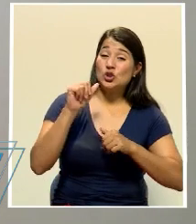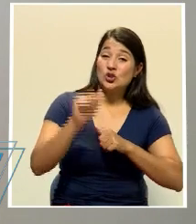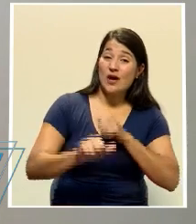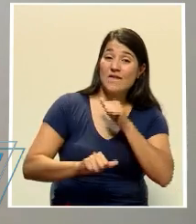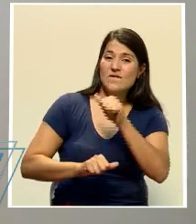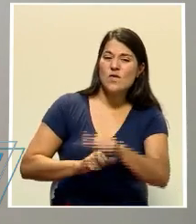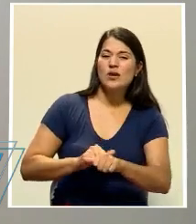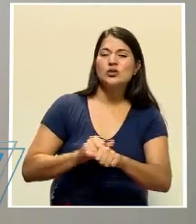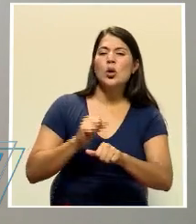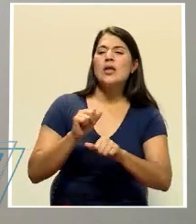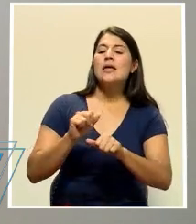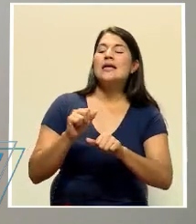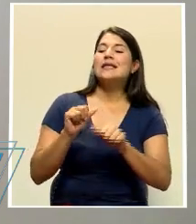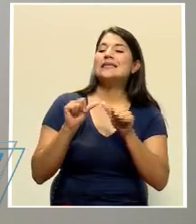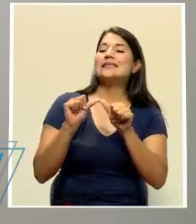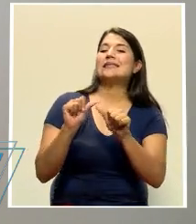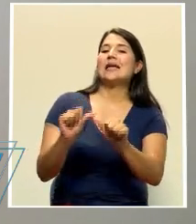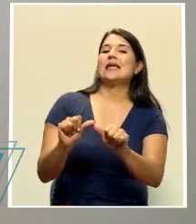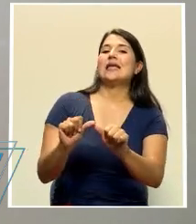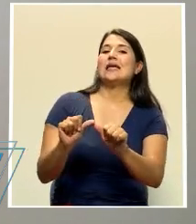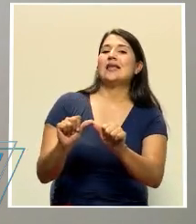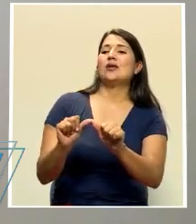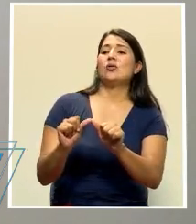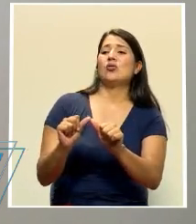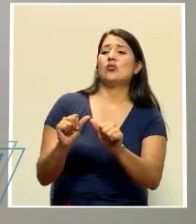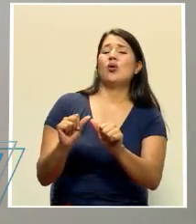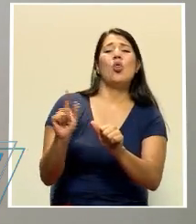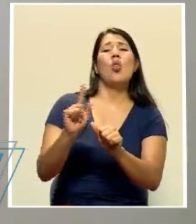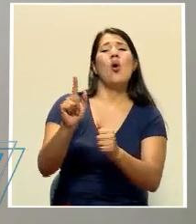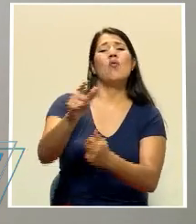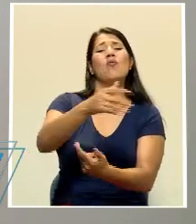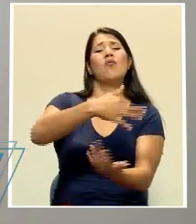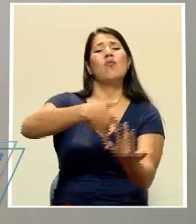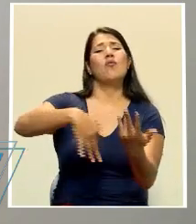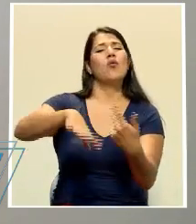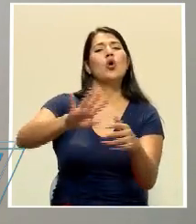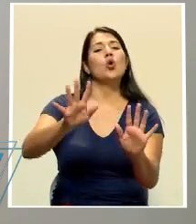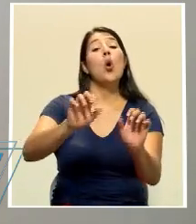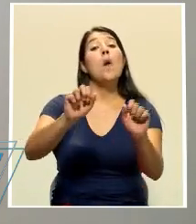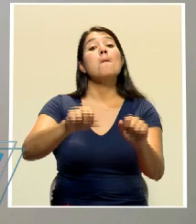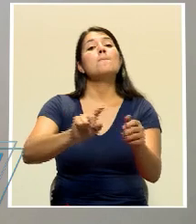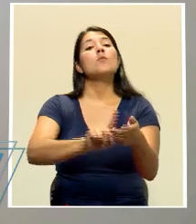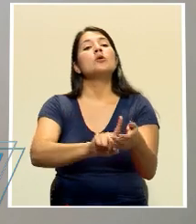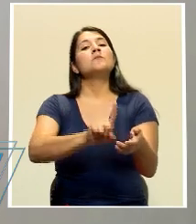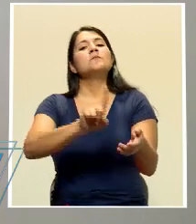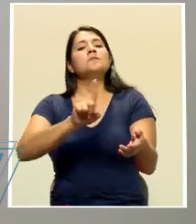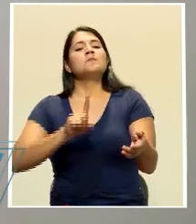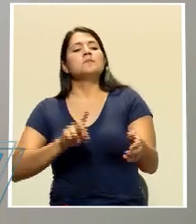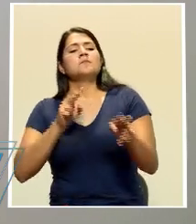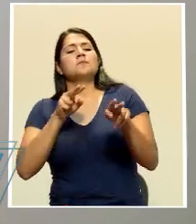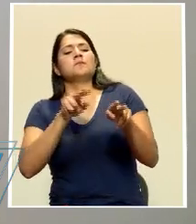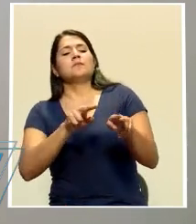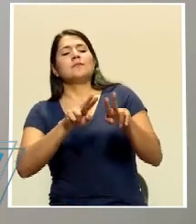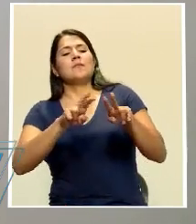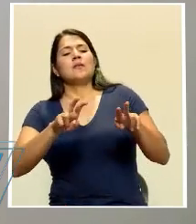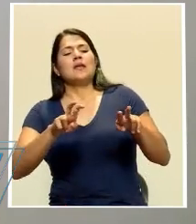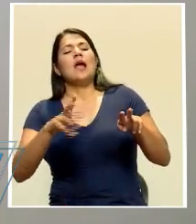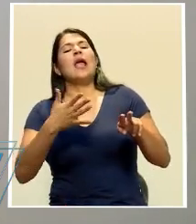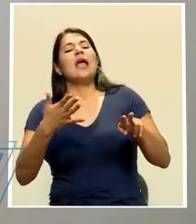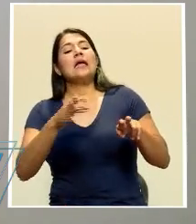distanciamiento para poder sentarse como vos frente a la cámara o yo frente al micrófono cada mañana,